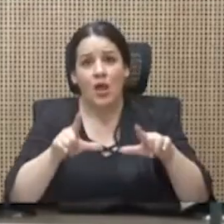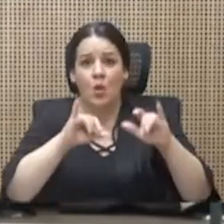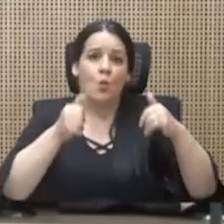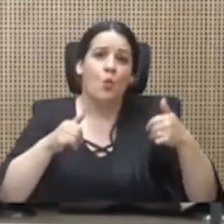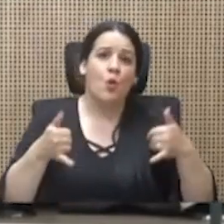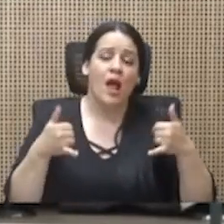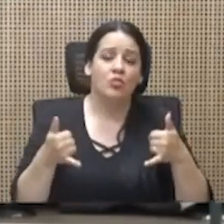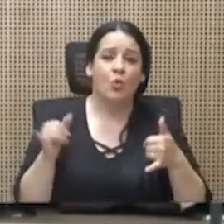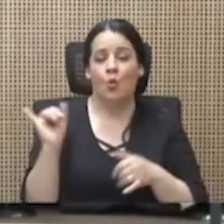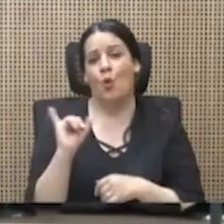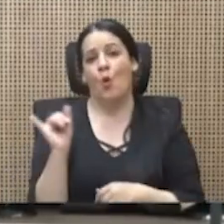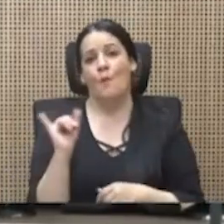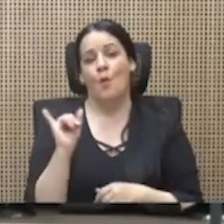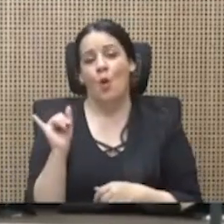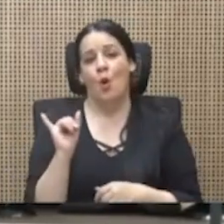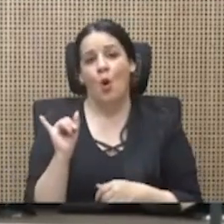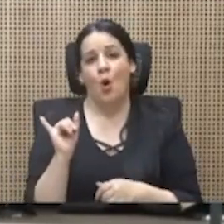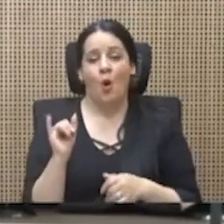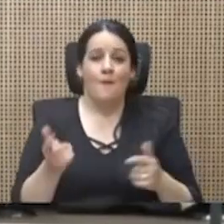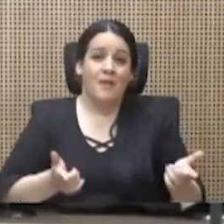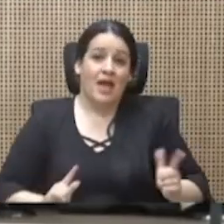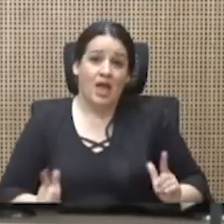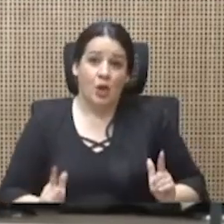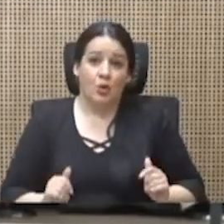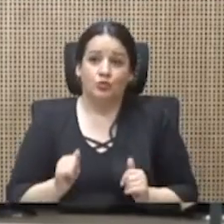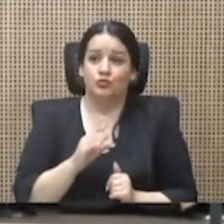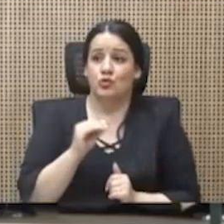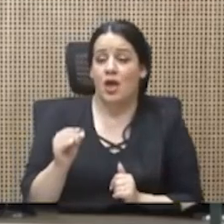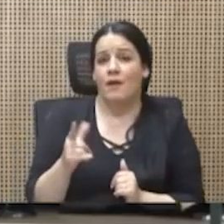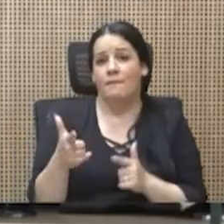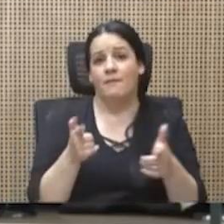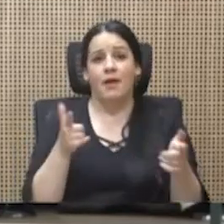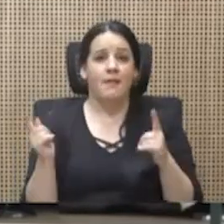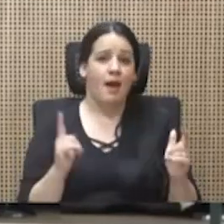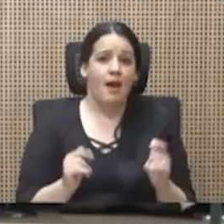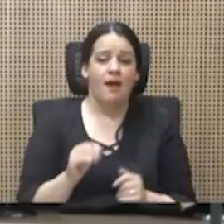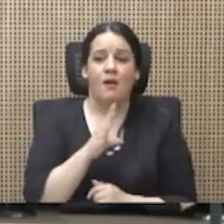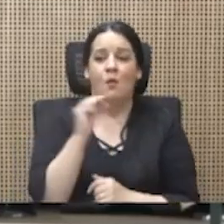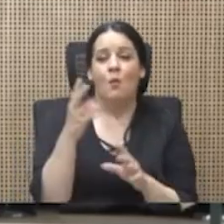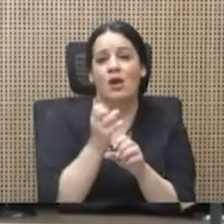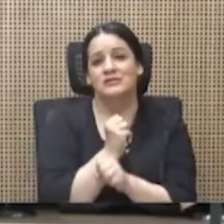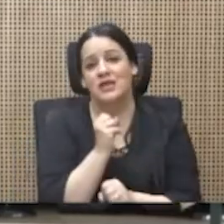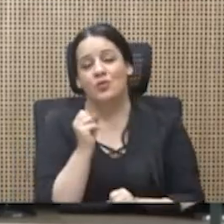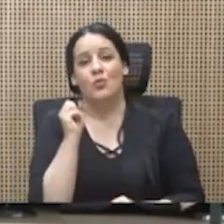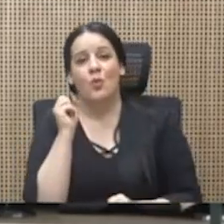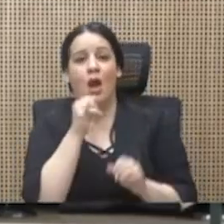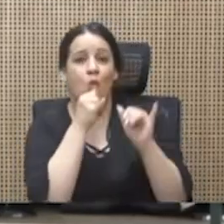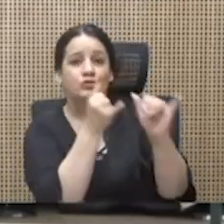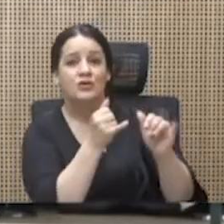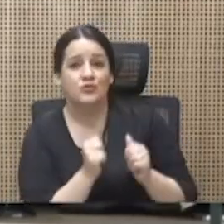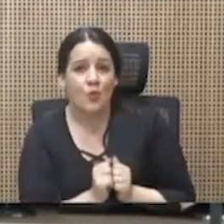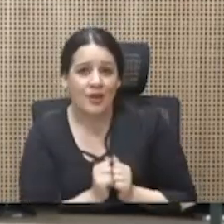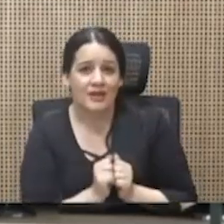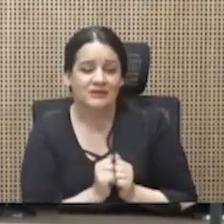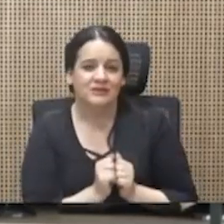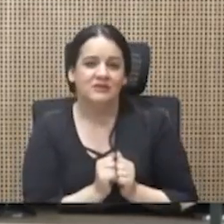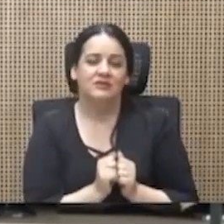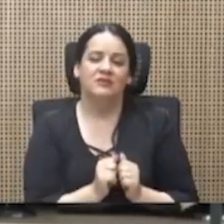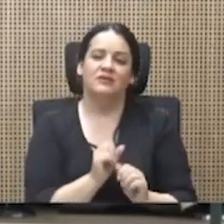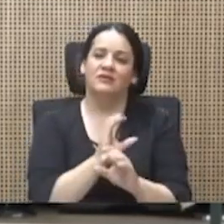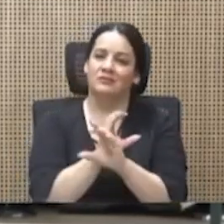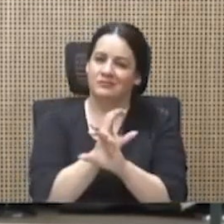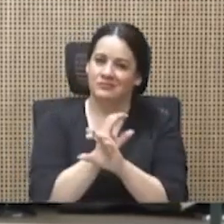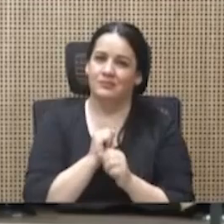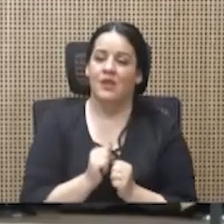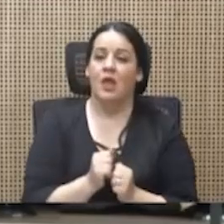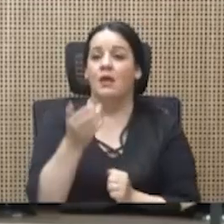vaqueros, haciendo tiros al piso y de intrépidos, haciendo acusaciones, mejor los que están